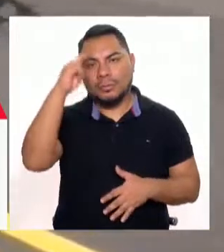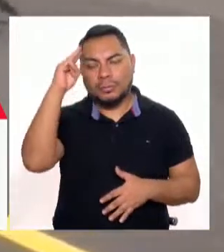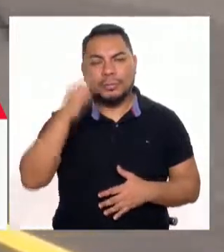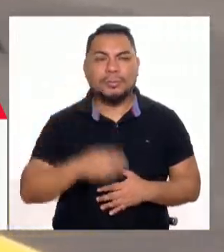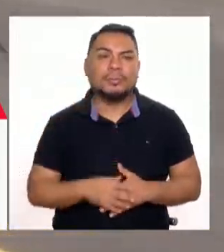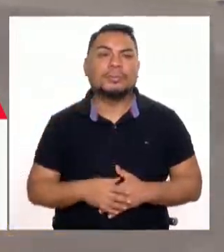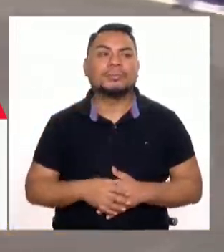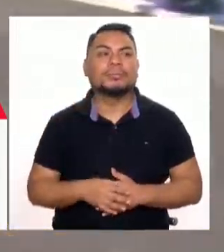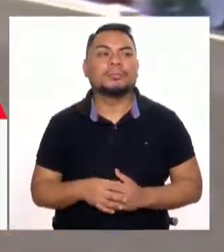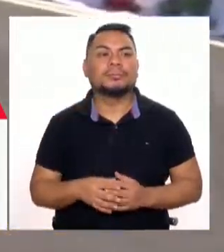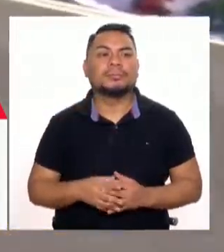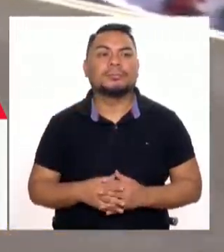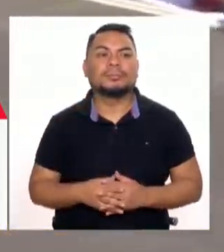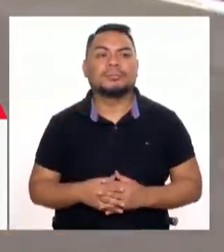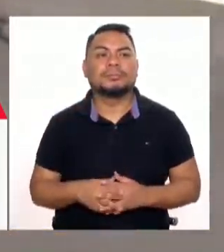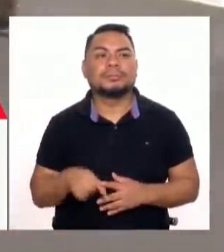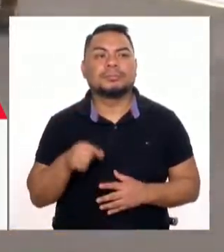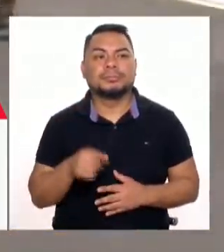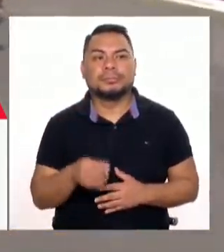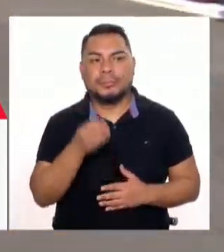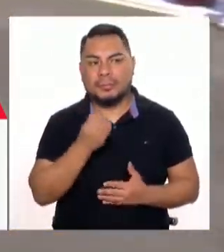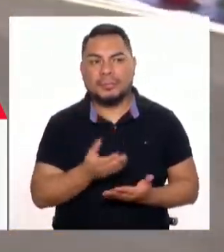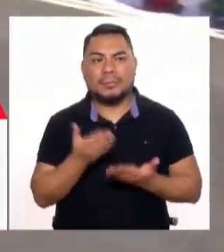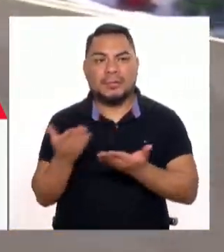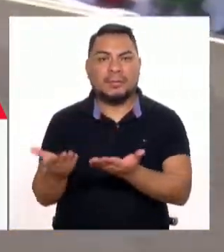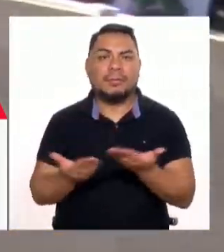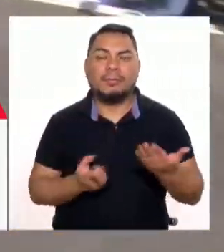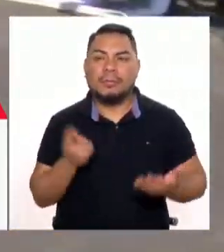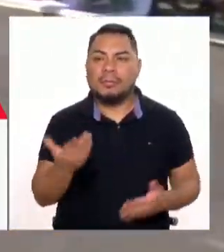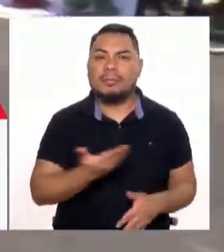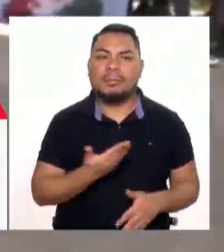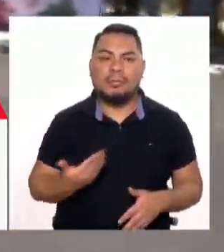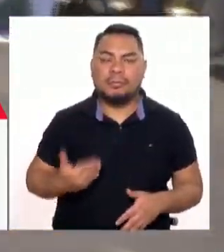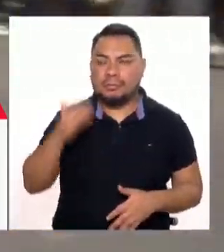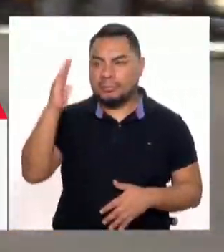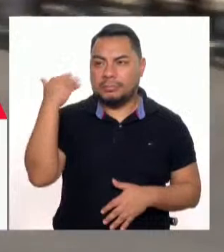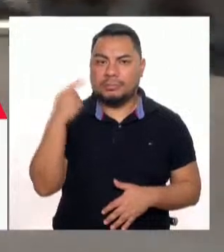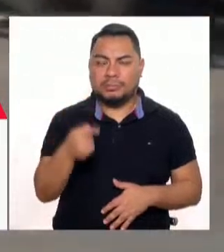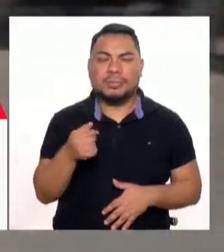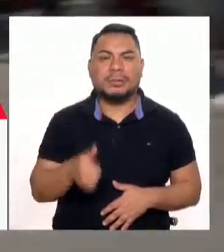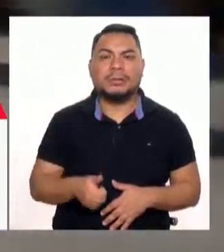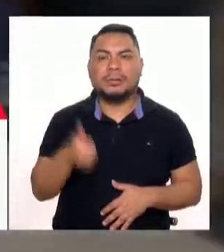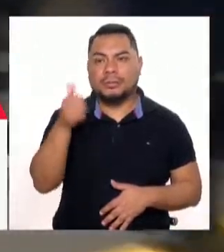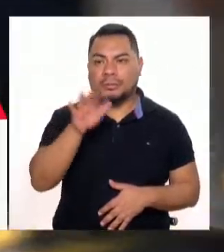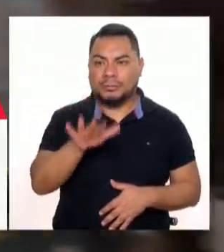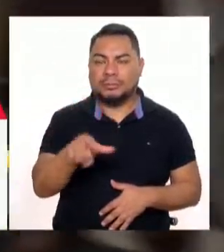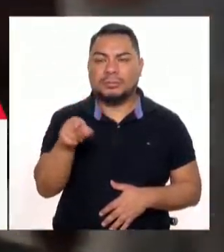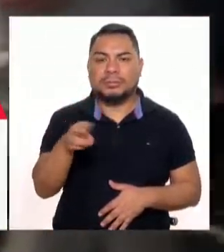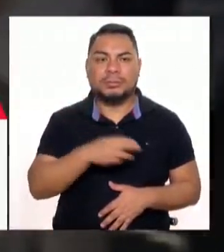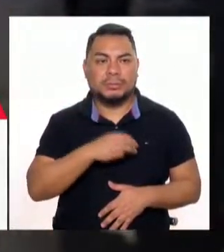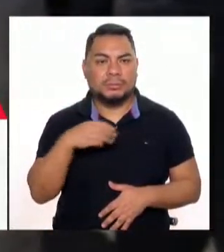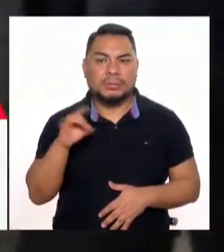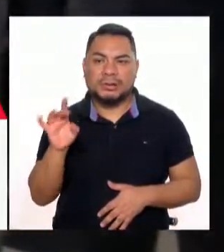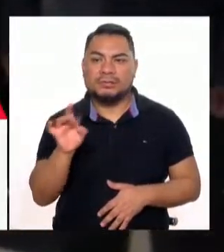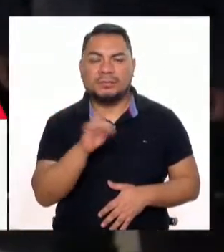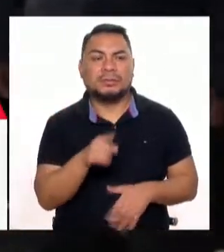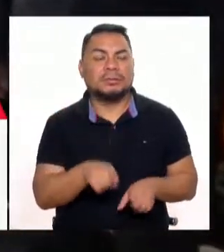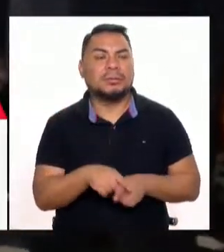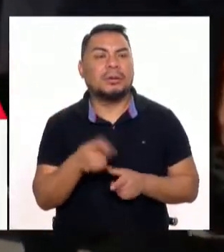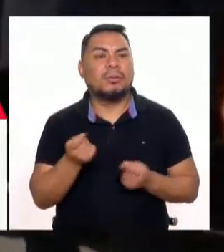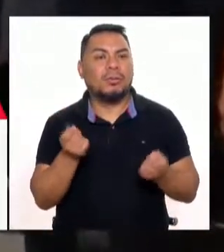dando la bienvenida a la presidenta Dina boluarte como a las autoridades entre ellos ministros de estado así como